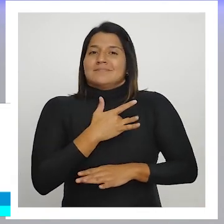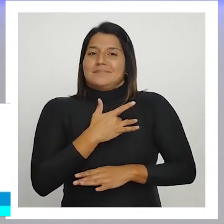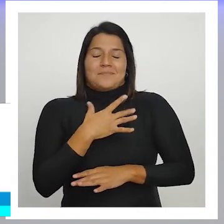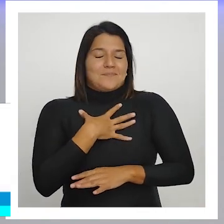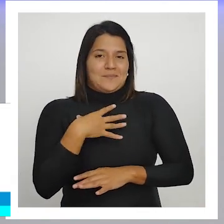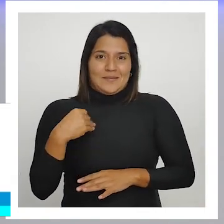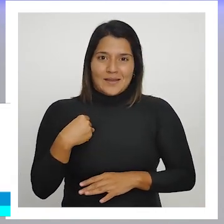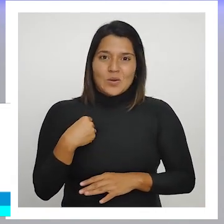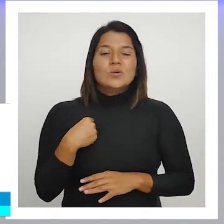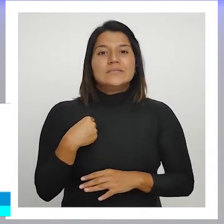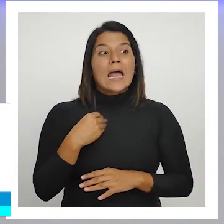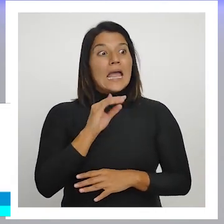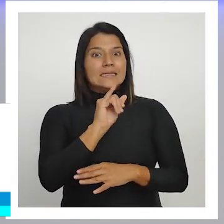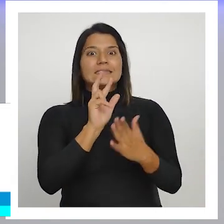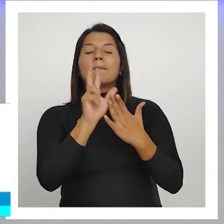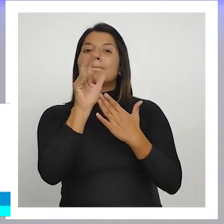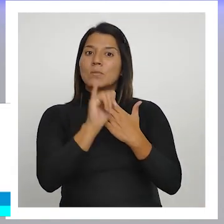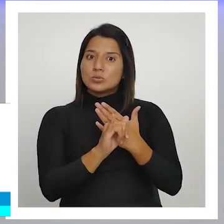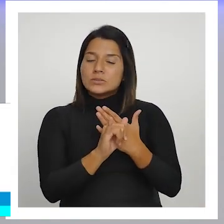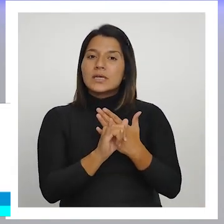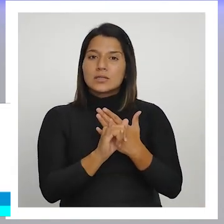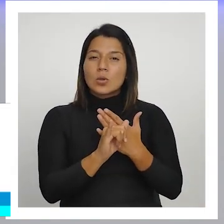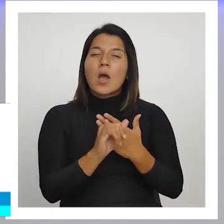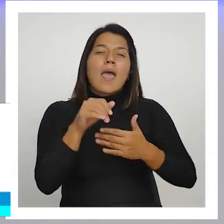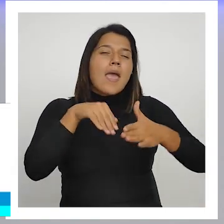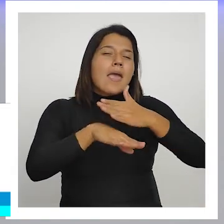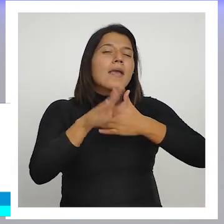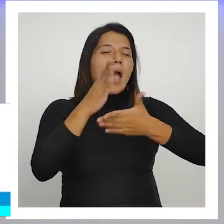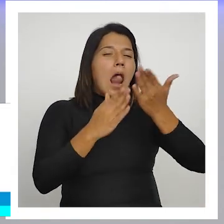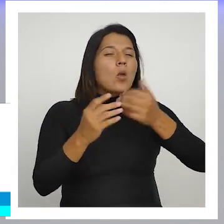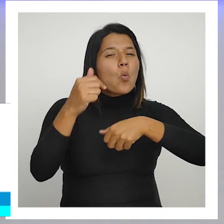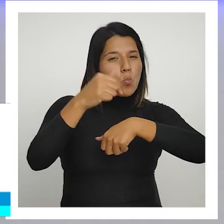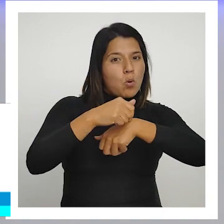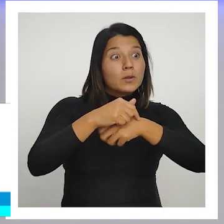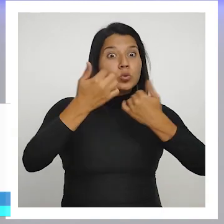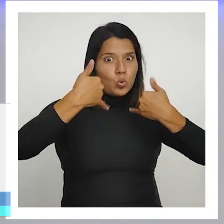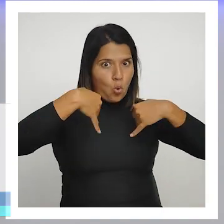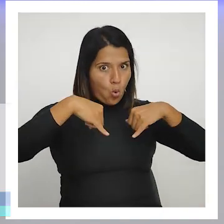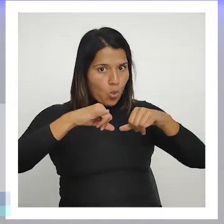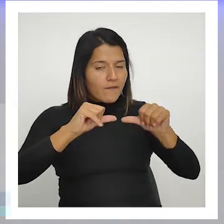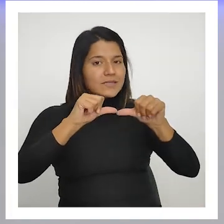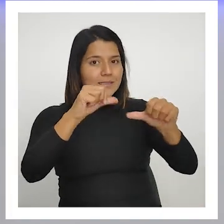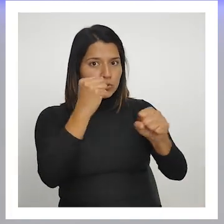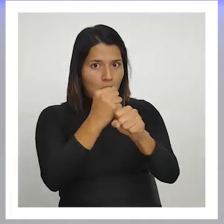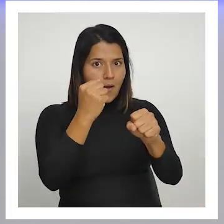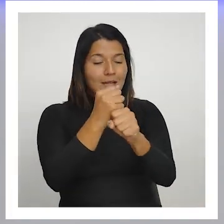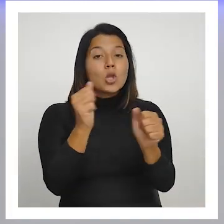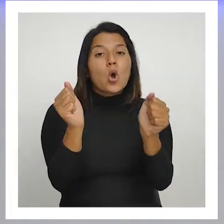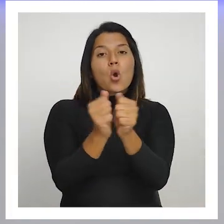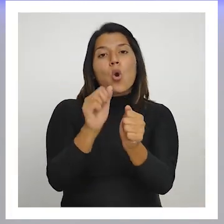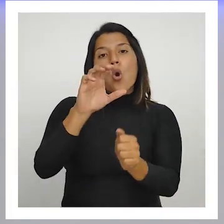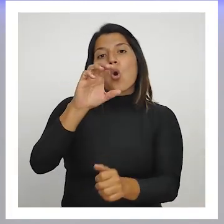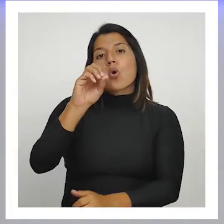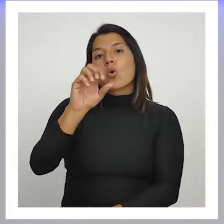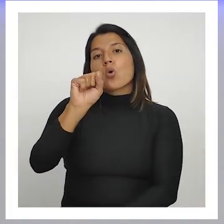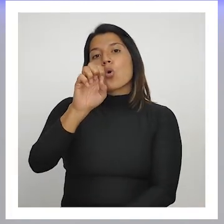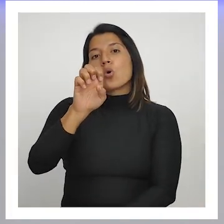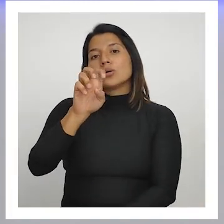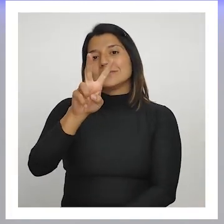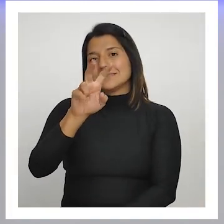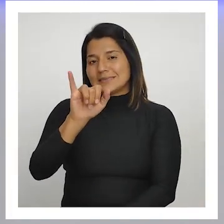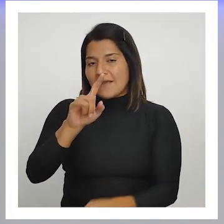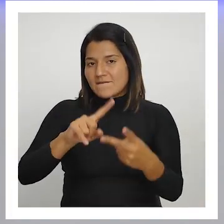encantada. Es un proyecto que en algún momento, o sea, que lo estamos trabajando también de la mano con COSEBI y lo estamos trabajando de la mano